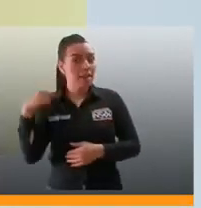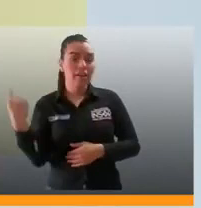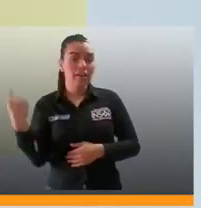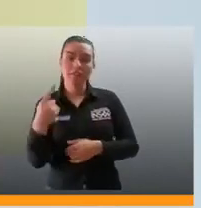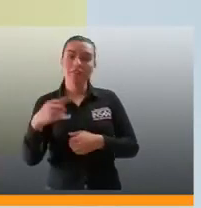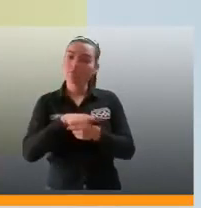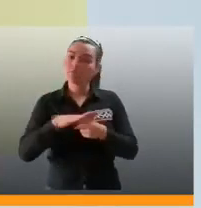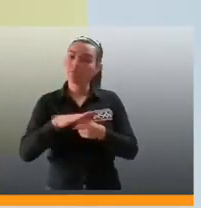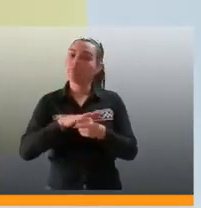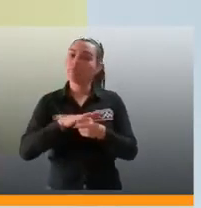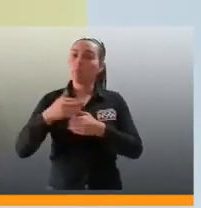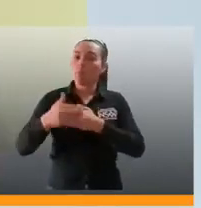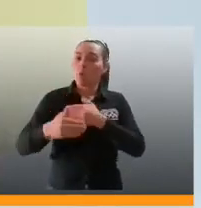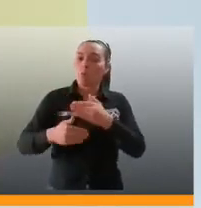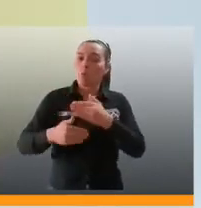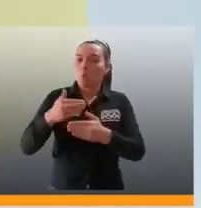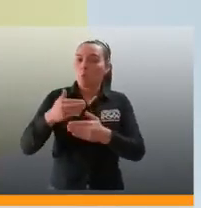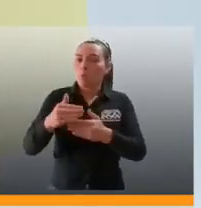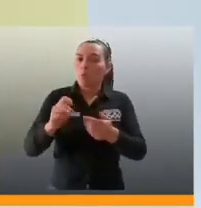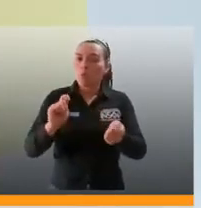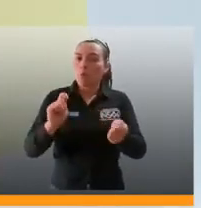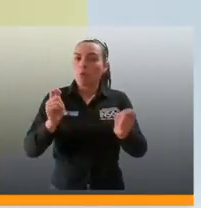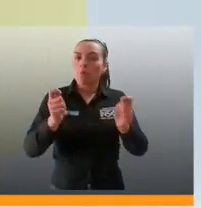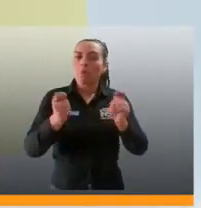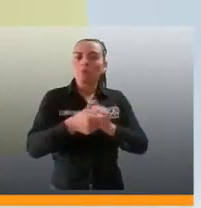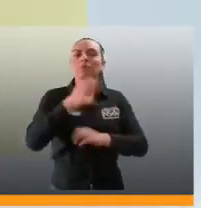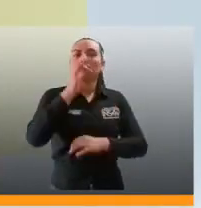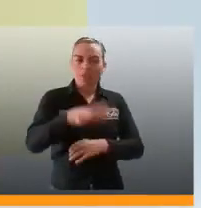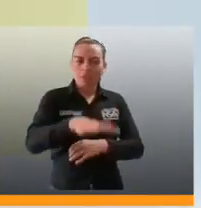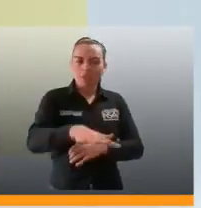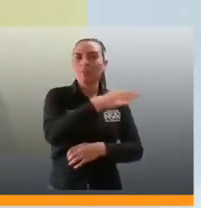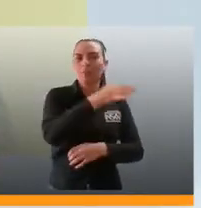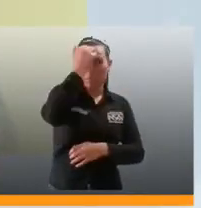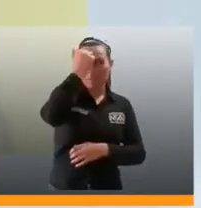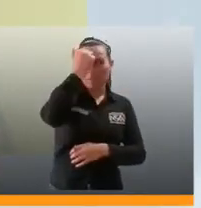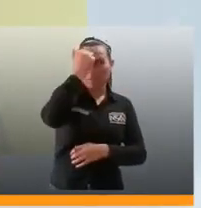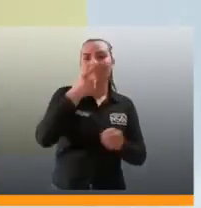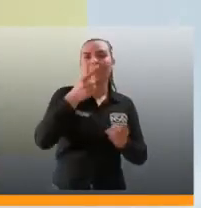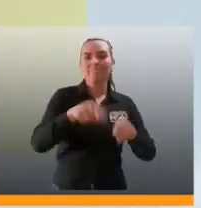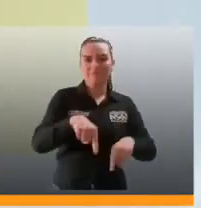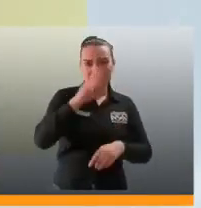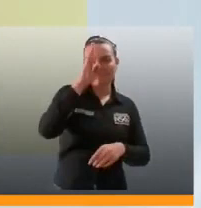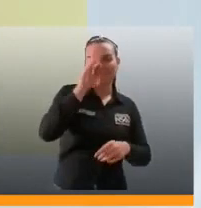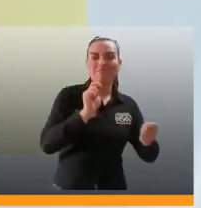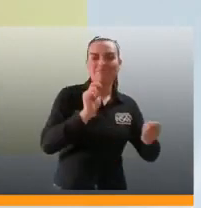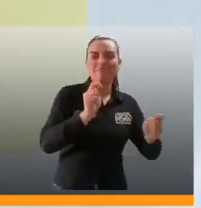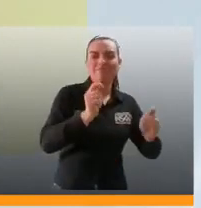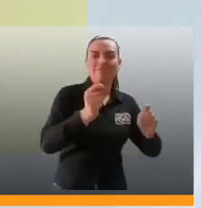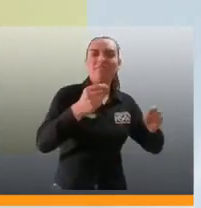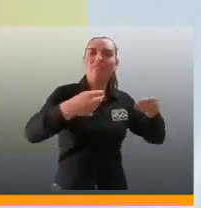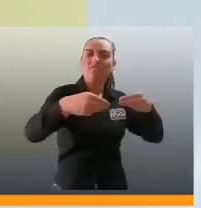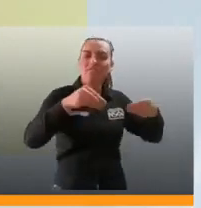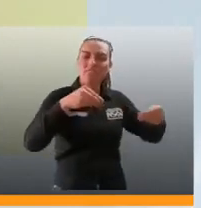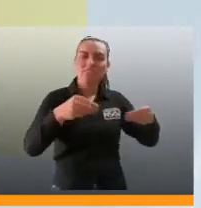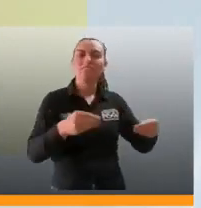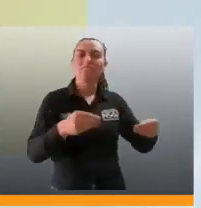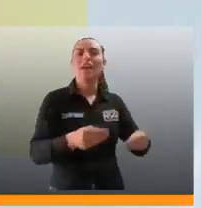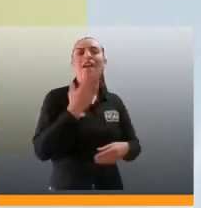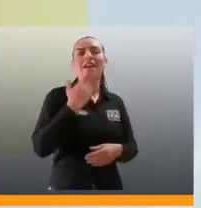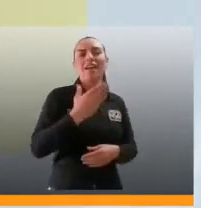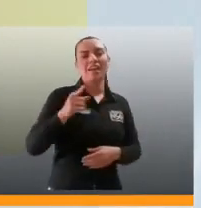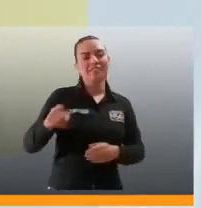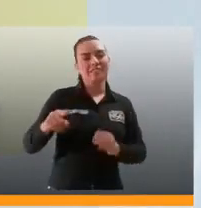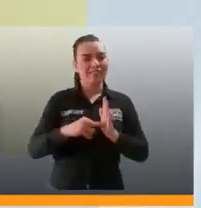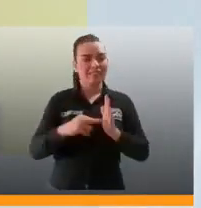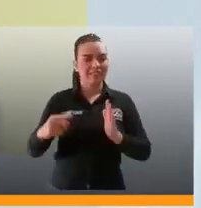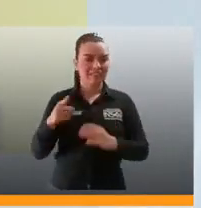profesores van a transformar su práctica pedagógica, van a hacerla más flexible a través de la tecnología y van a centrar